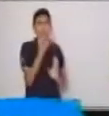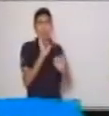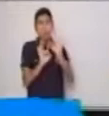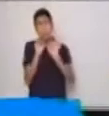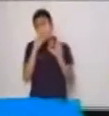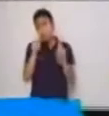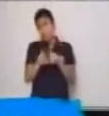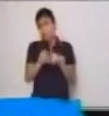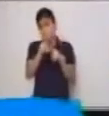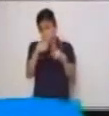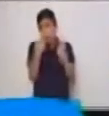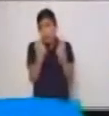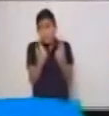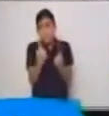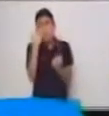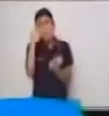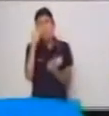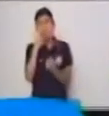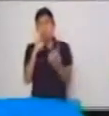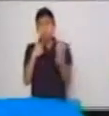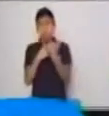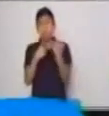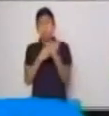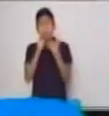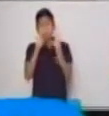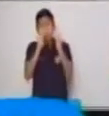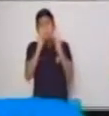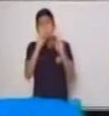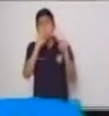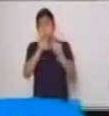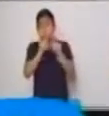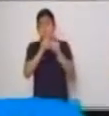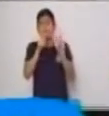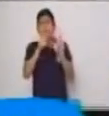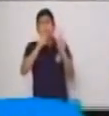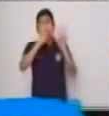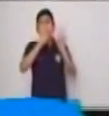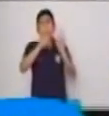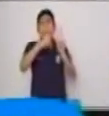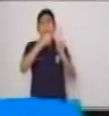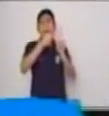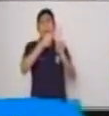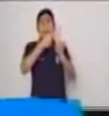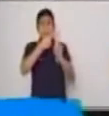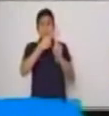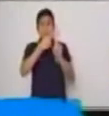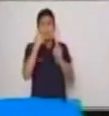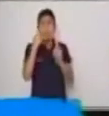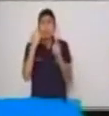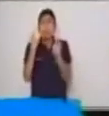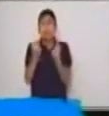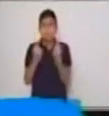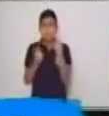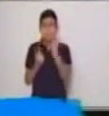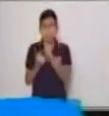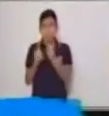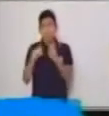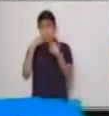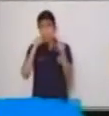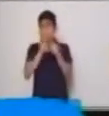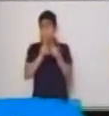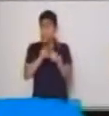haciendo los signos igual y el signo más. Vean cómo se hace y lo tienen que